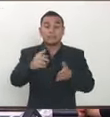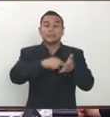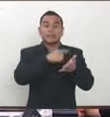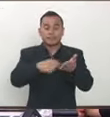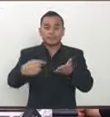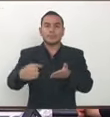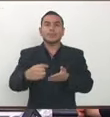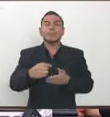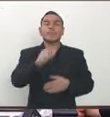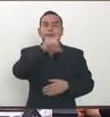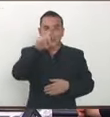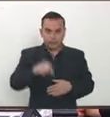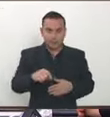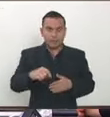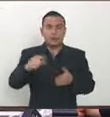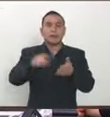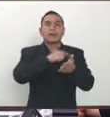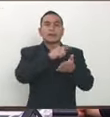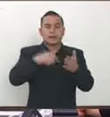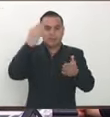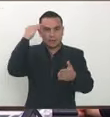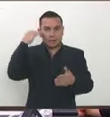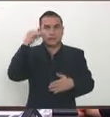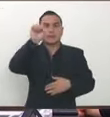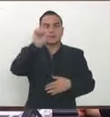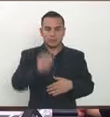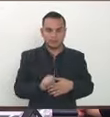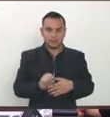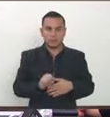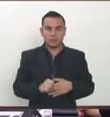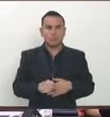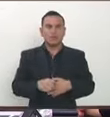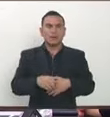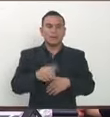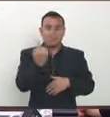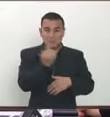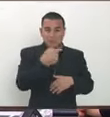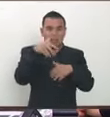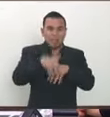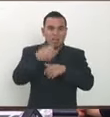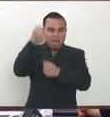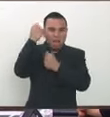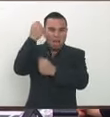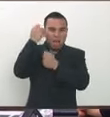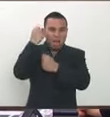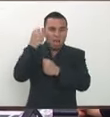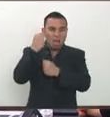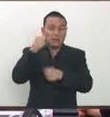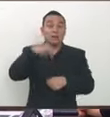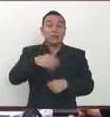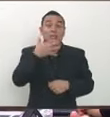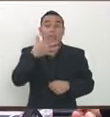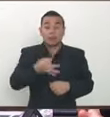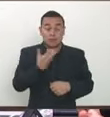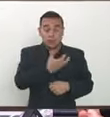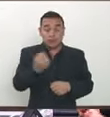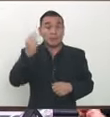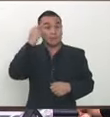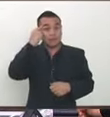Sur, hubo protestas incluso diplomáticas de los países, pero lo hicimos y creo que nadie ahorita puede decir que fue una mala